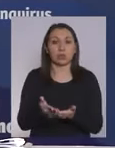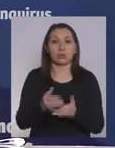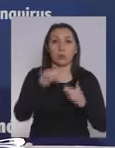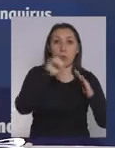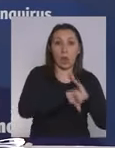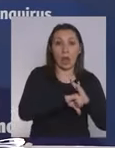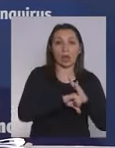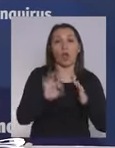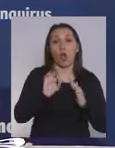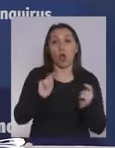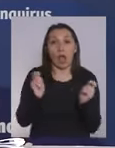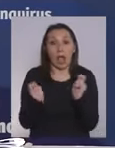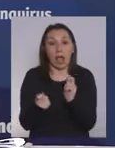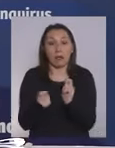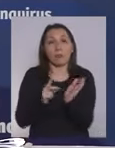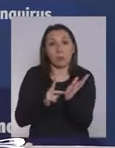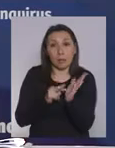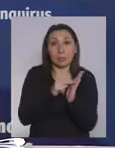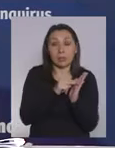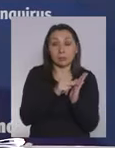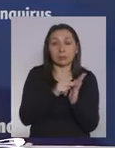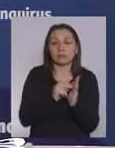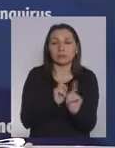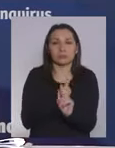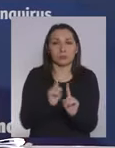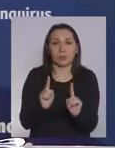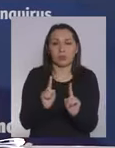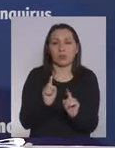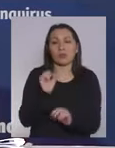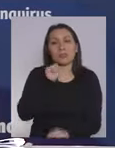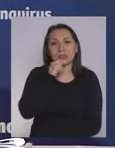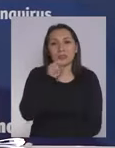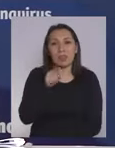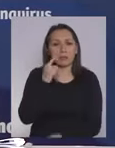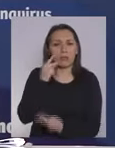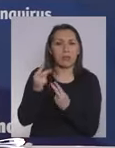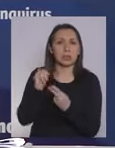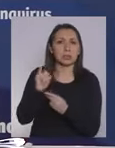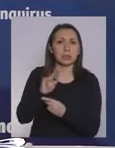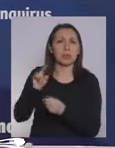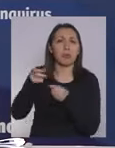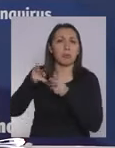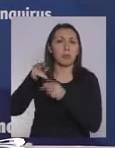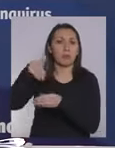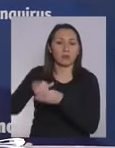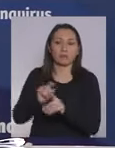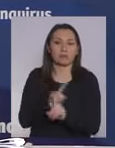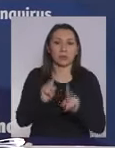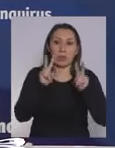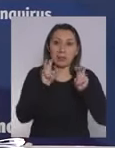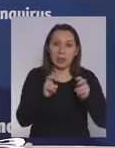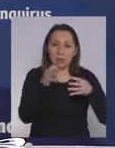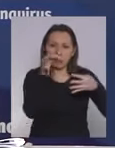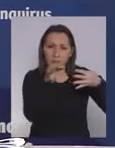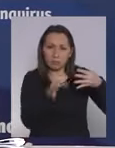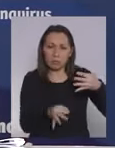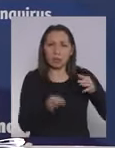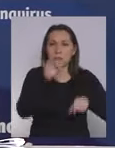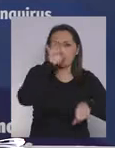a cuarentena o pasar la transición el paso a paso no contempla esa variable es decir las variables son variables